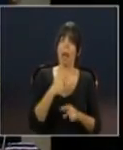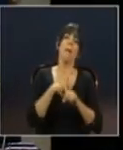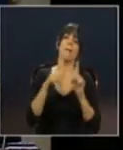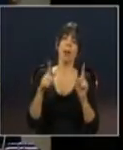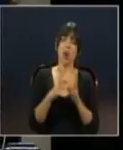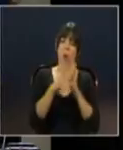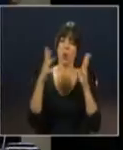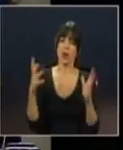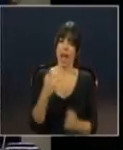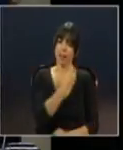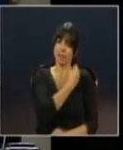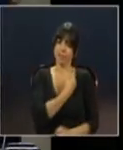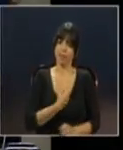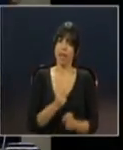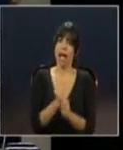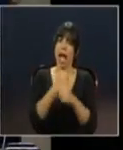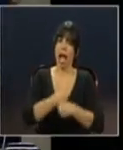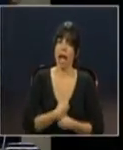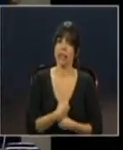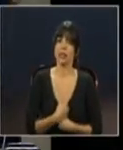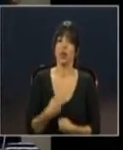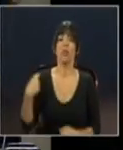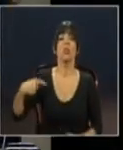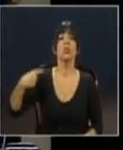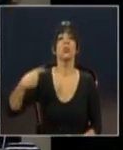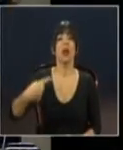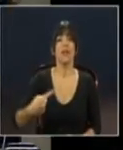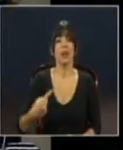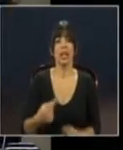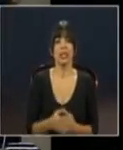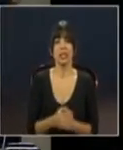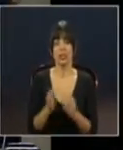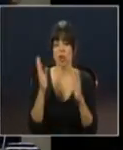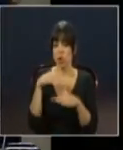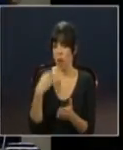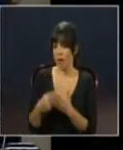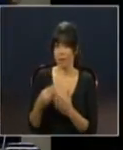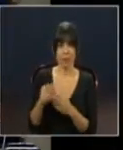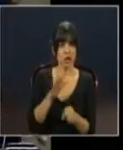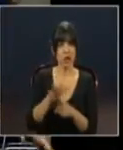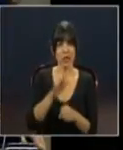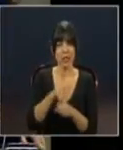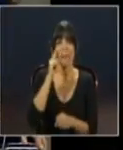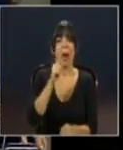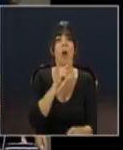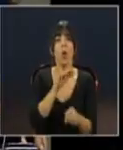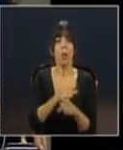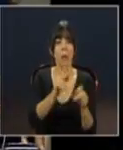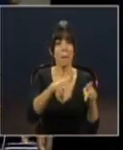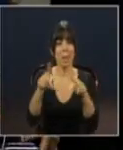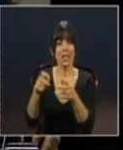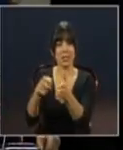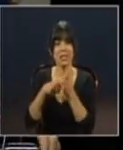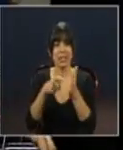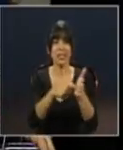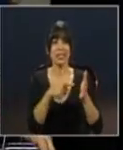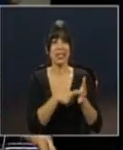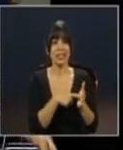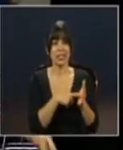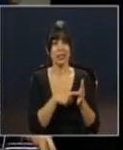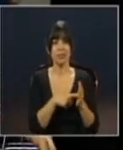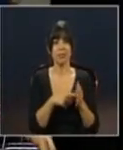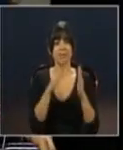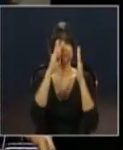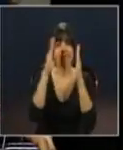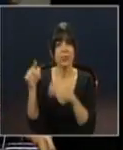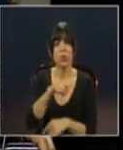del enorme sacrificio que hacemos, muchas veces sin contar con los recursos necesarios para cumplir con las demandas de la gente y